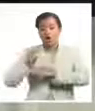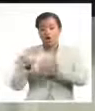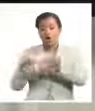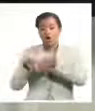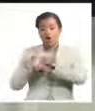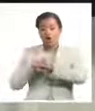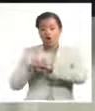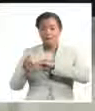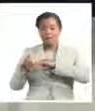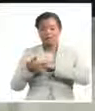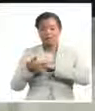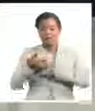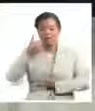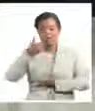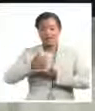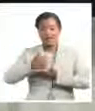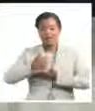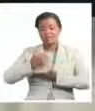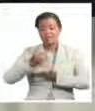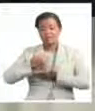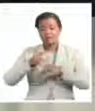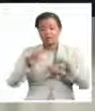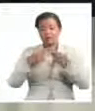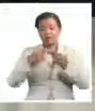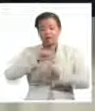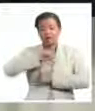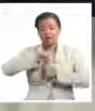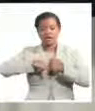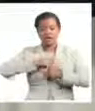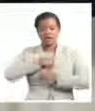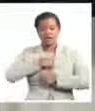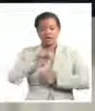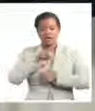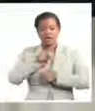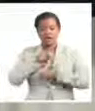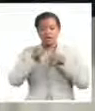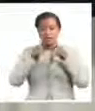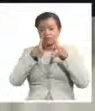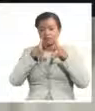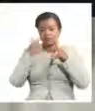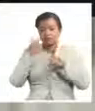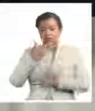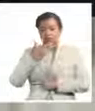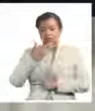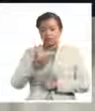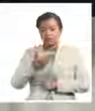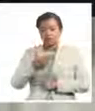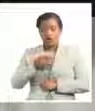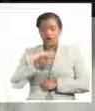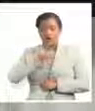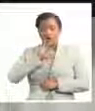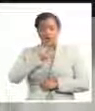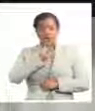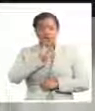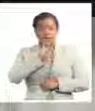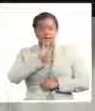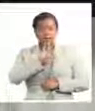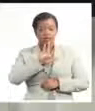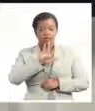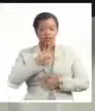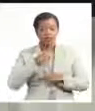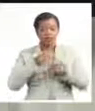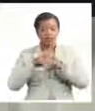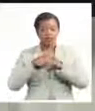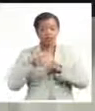con sede en el coliseo de la Ciudad Deportiva de La Habana el marcador fue abrumador 85 por 32